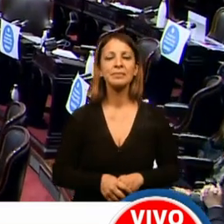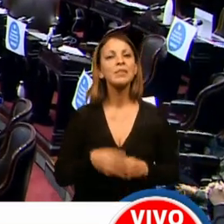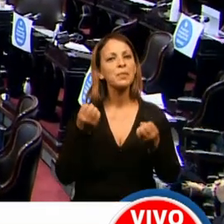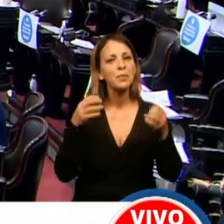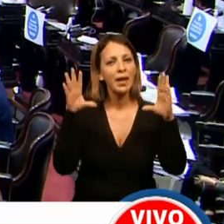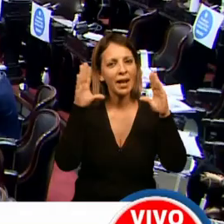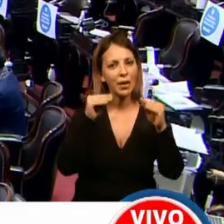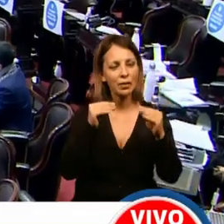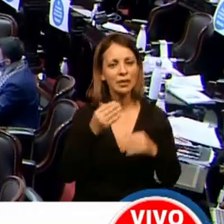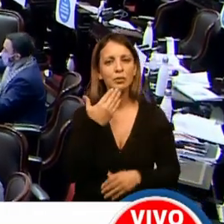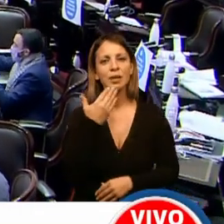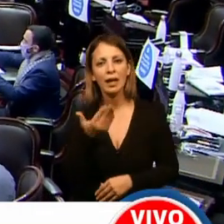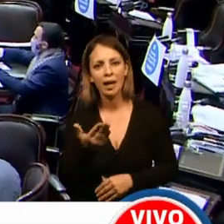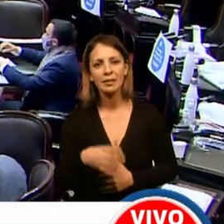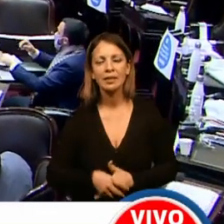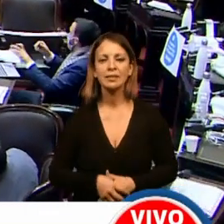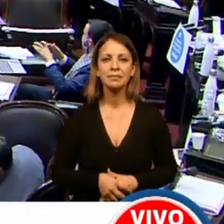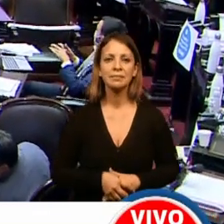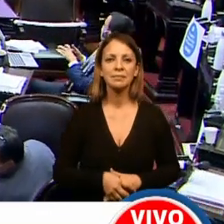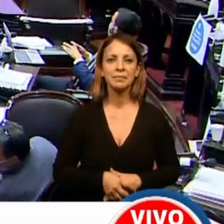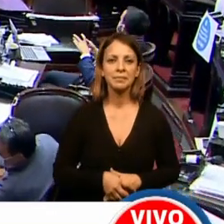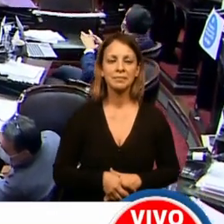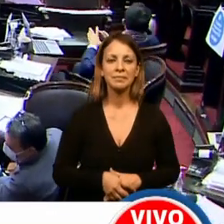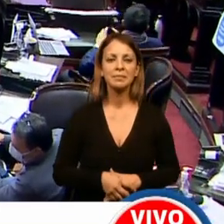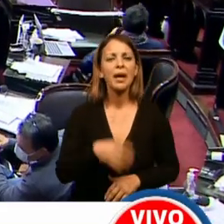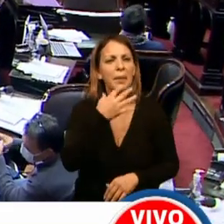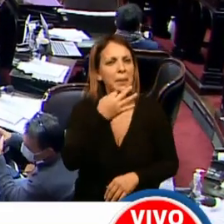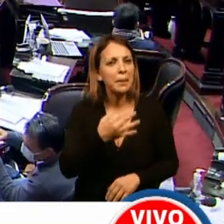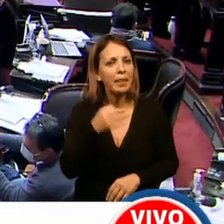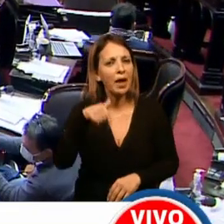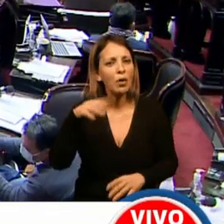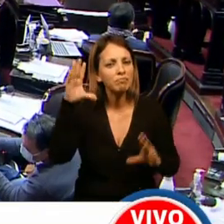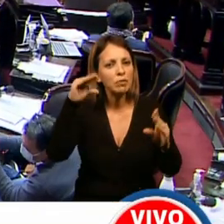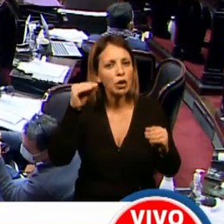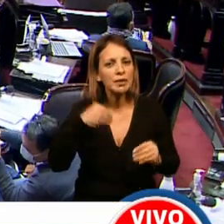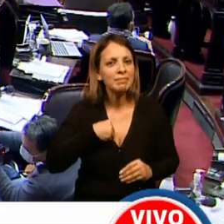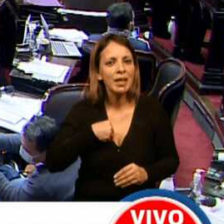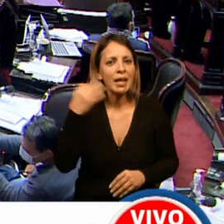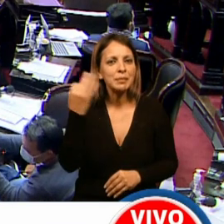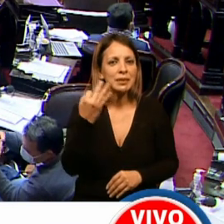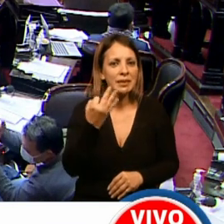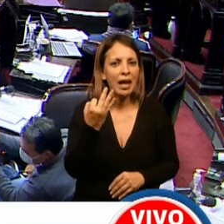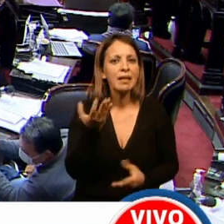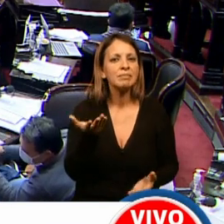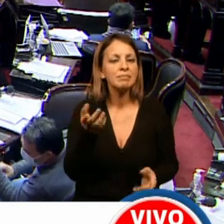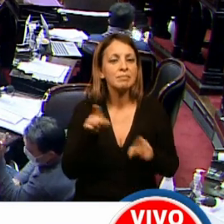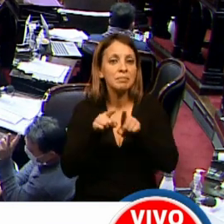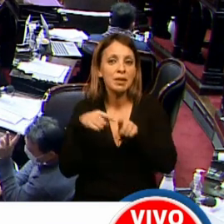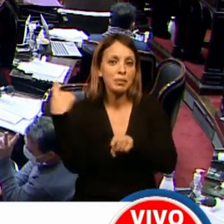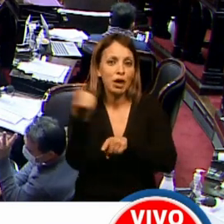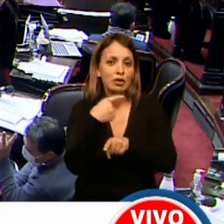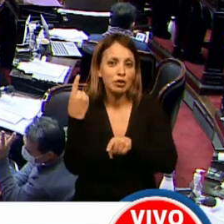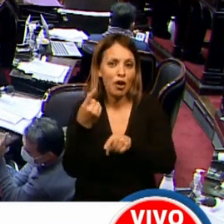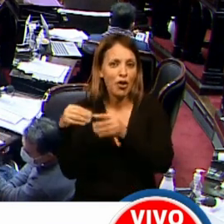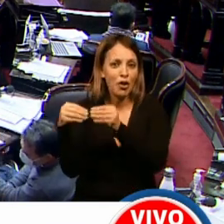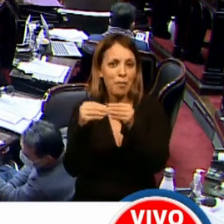presidenta muchas gracias por la palabra la verdad que esta noche es especial como lo han dicho todos mis